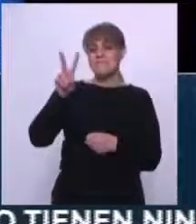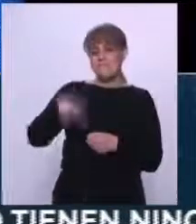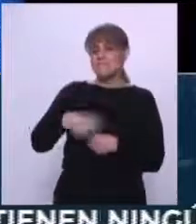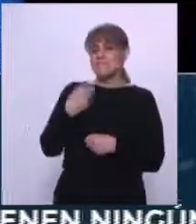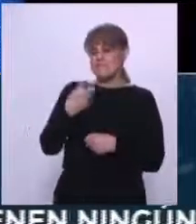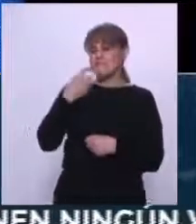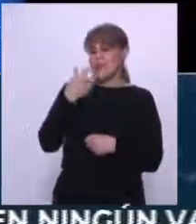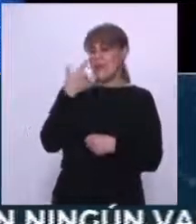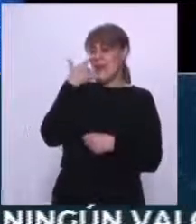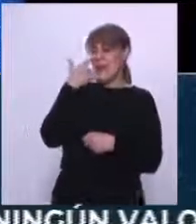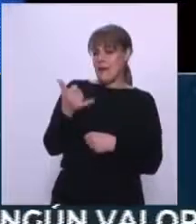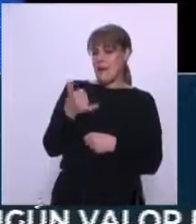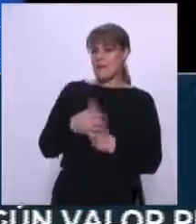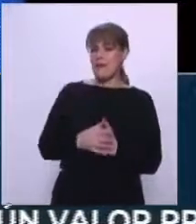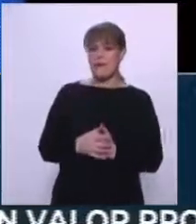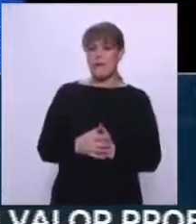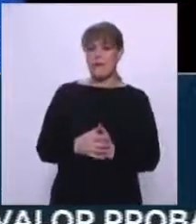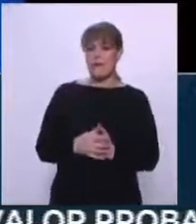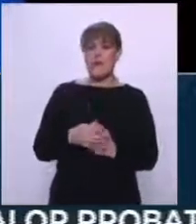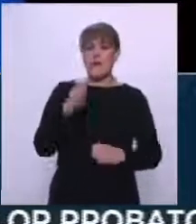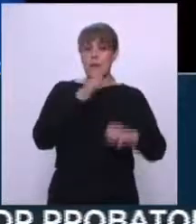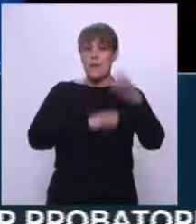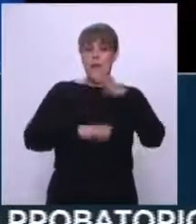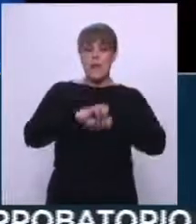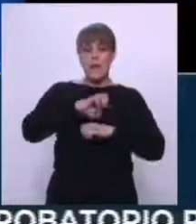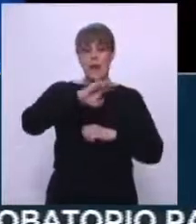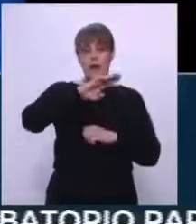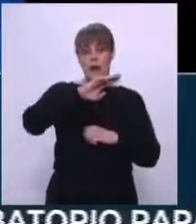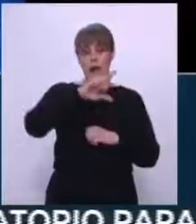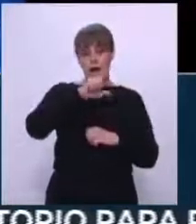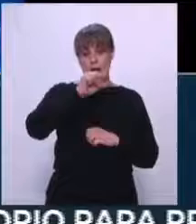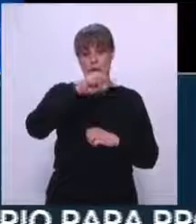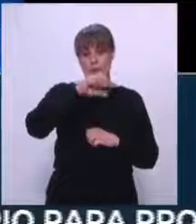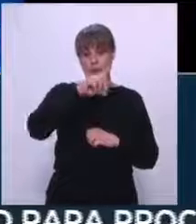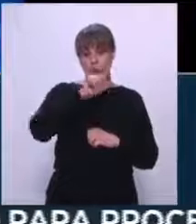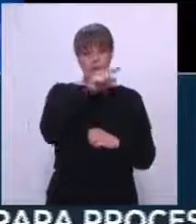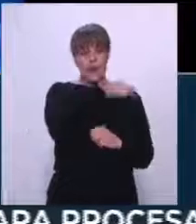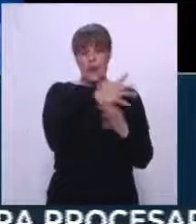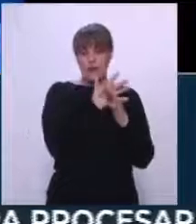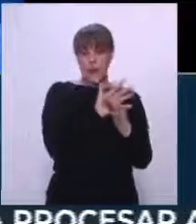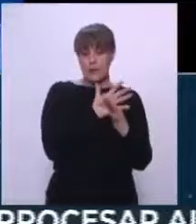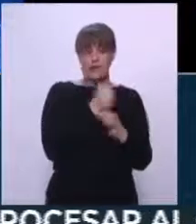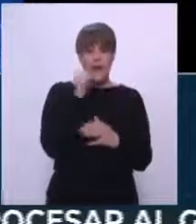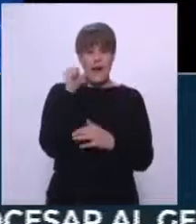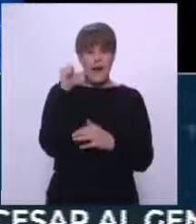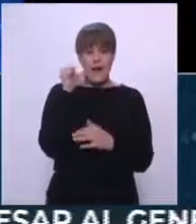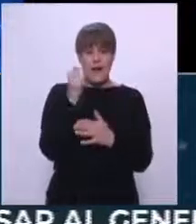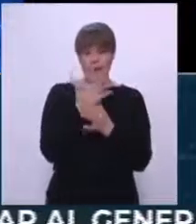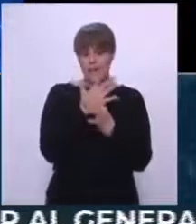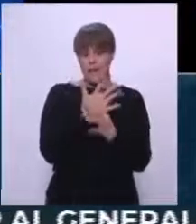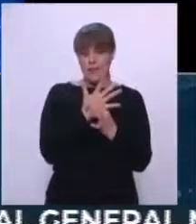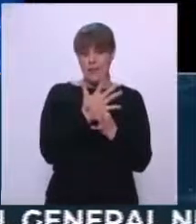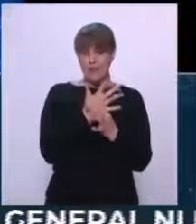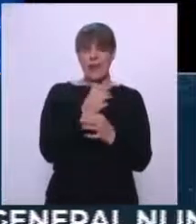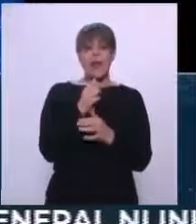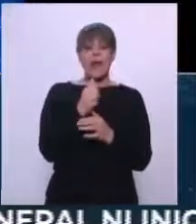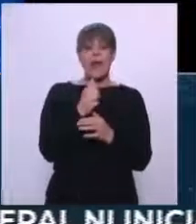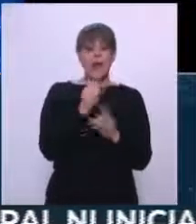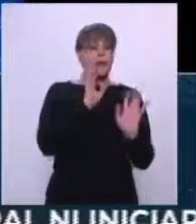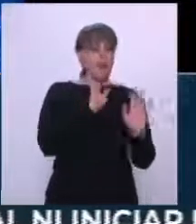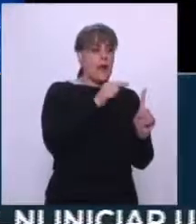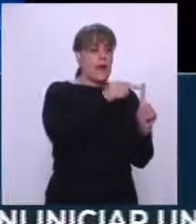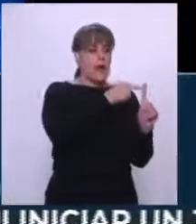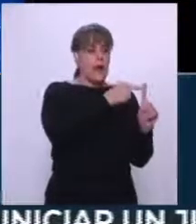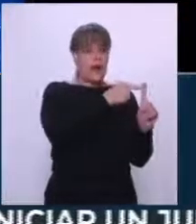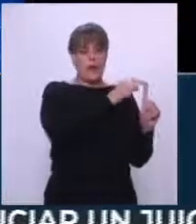parece muy extraño. El embajador Christopher Landau dijo ayer que se había dejado libre a Salvador Cienfuegos y